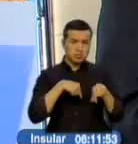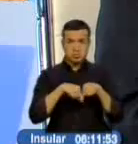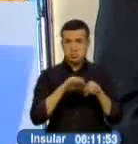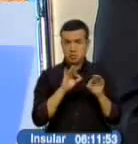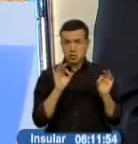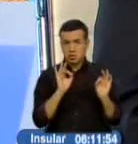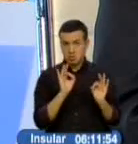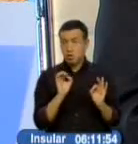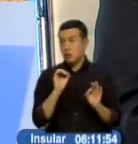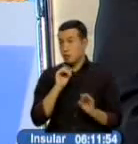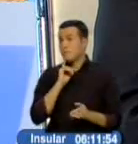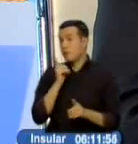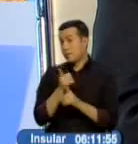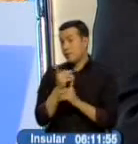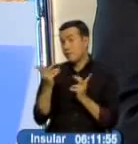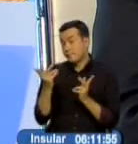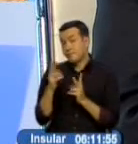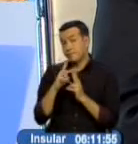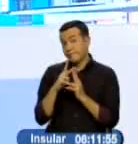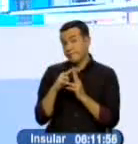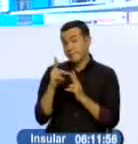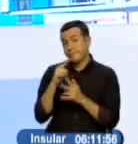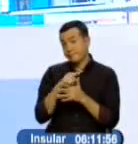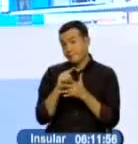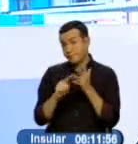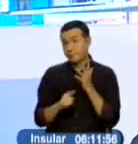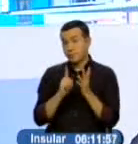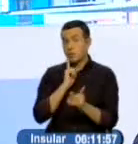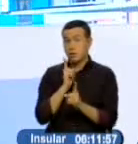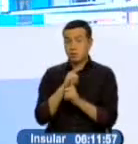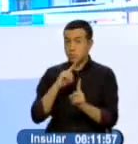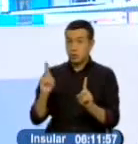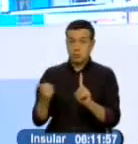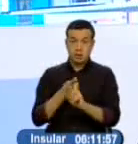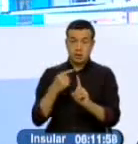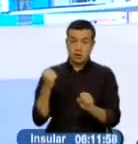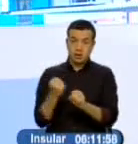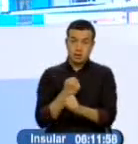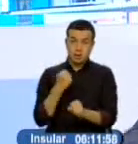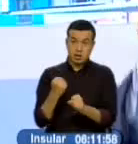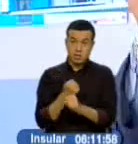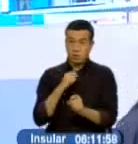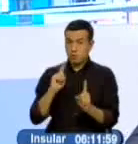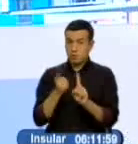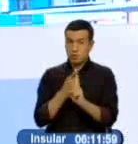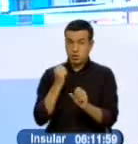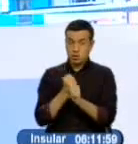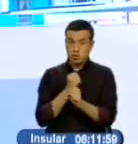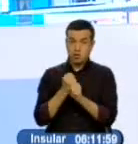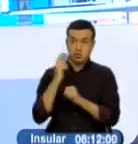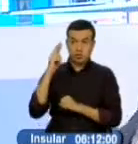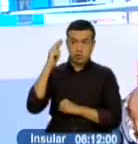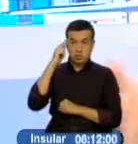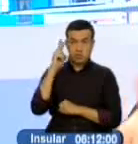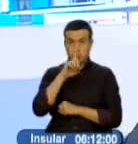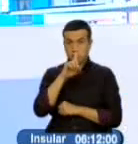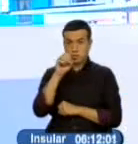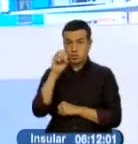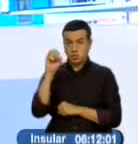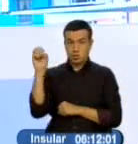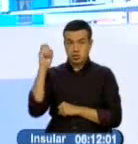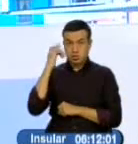efectivo. Exactamente, esa es una de las posibilidades. De hecho, uno de los primeros trabajos que está en mi lógica de los 100 días, si quieres luego